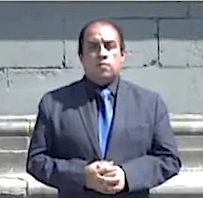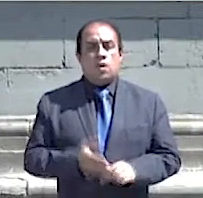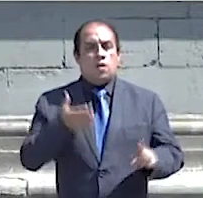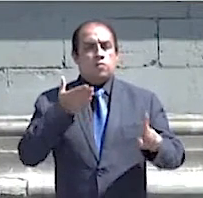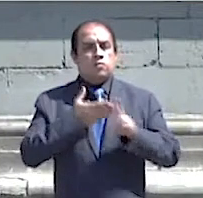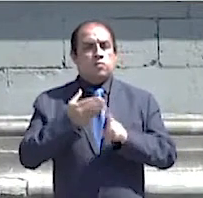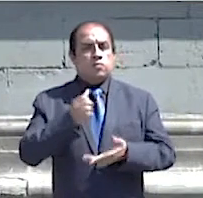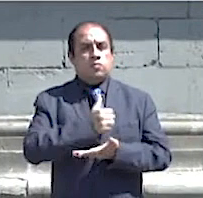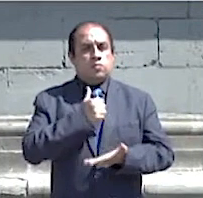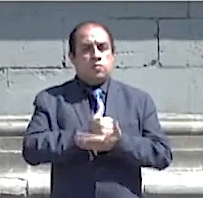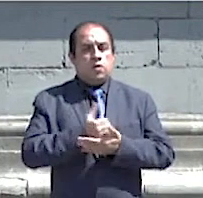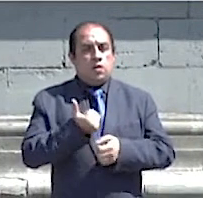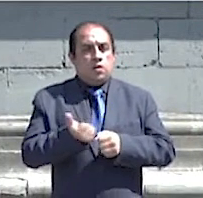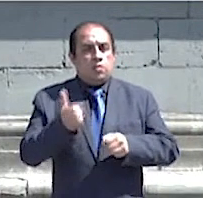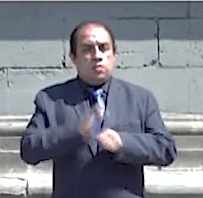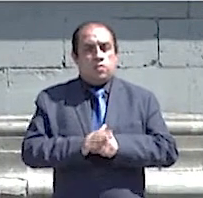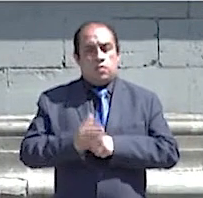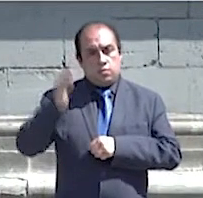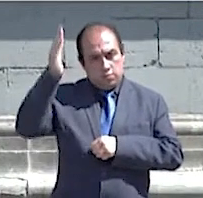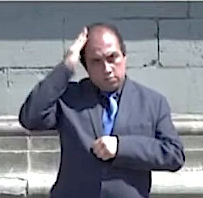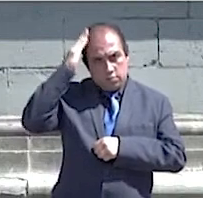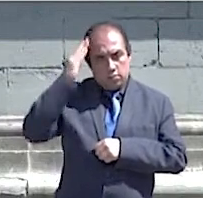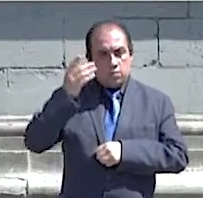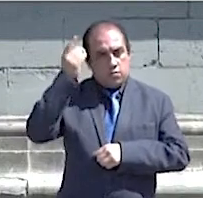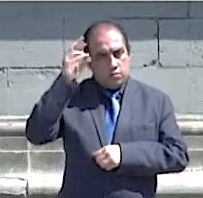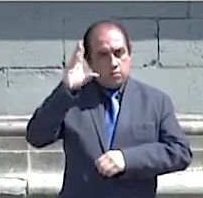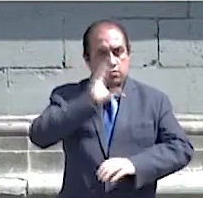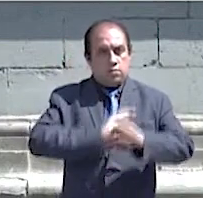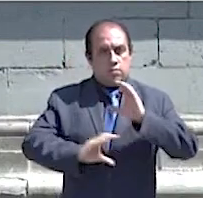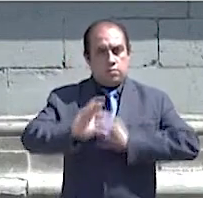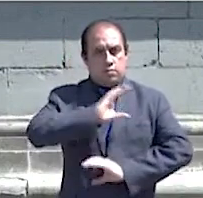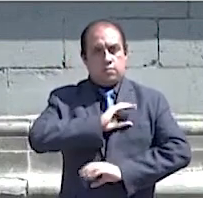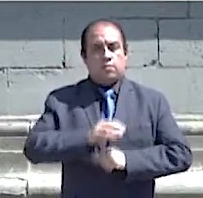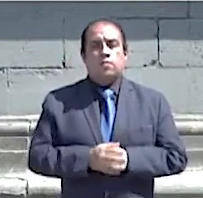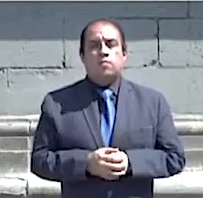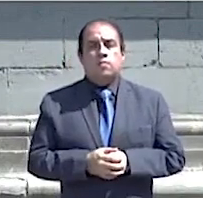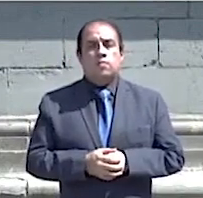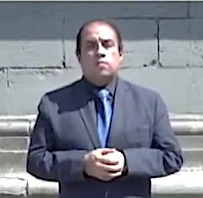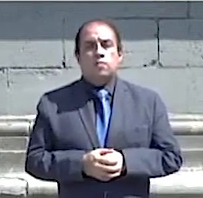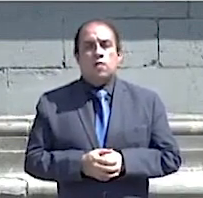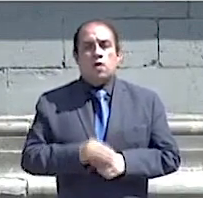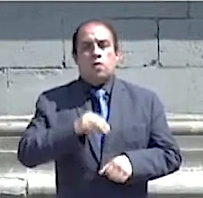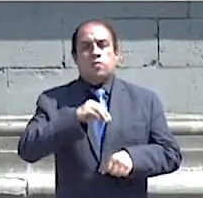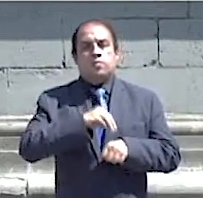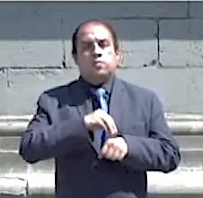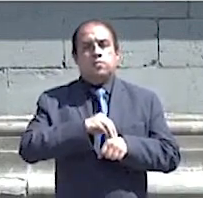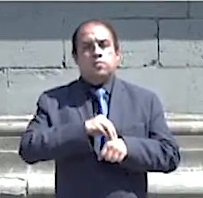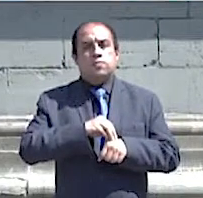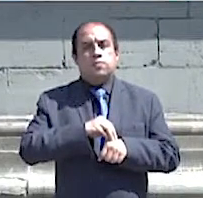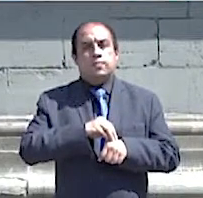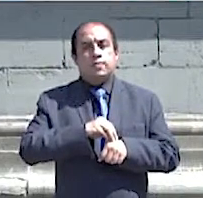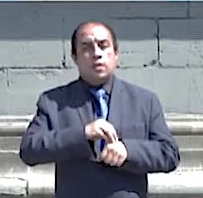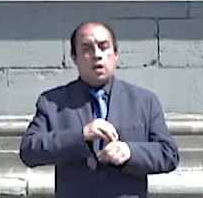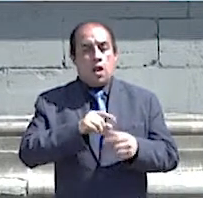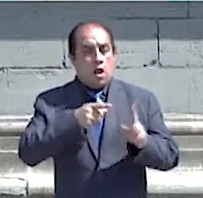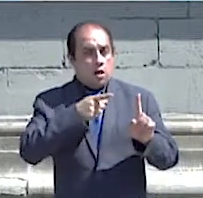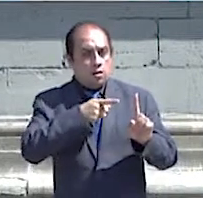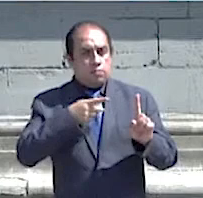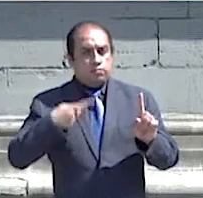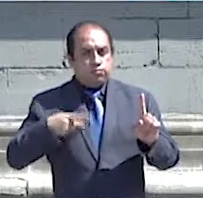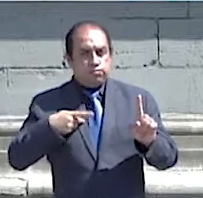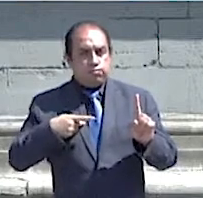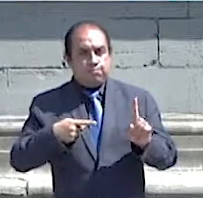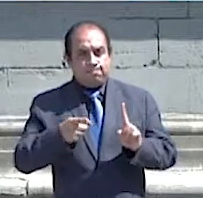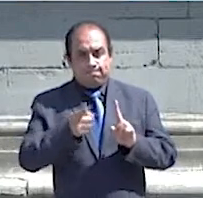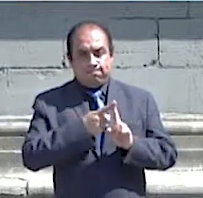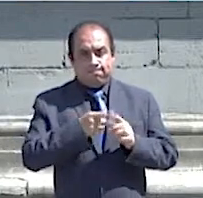ciudad de la administración que encabeza la doctora Claudia Sheinbaum pone en el centro a la persona y, por tanto, pone en prioridad y en